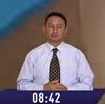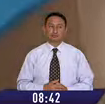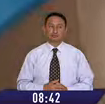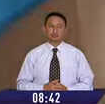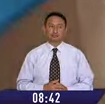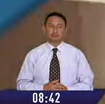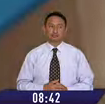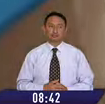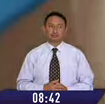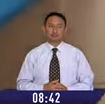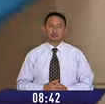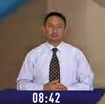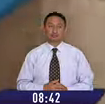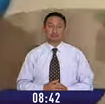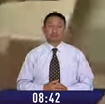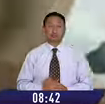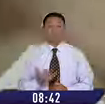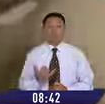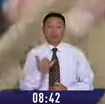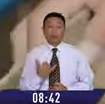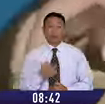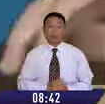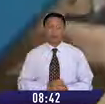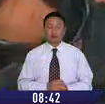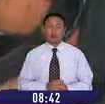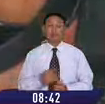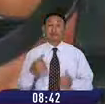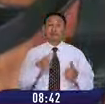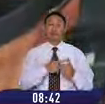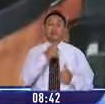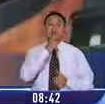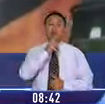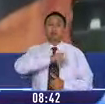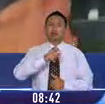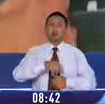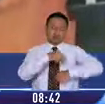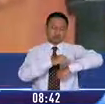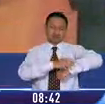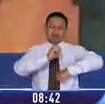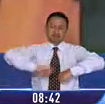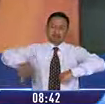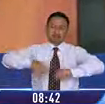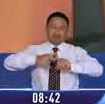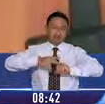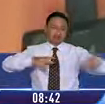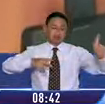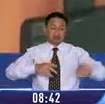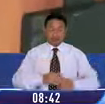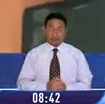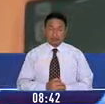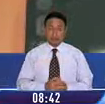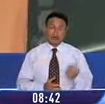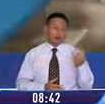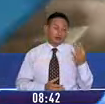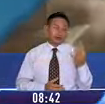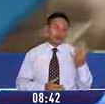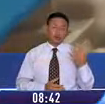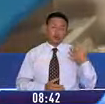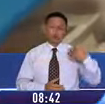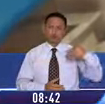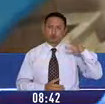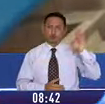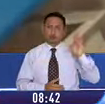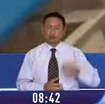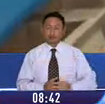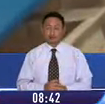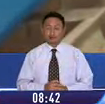Quizás en poco tiempo nos falten los dedos de la mano para contar quienes se han quitado el grillete electrónico y los han dejado botados en cualquier esquina para